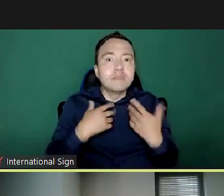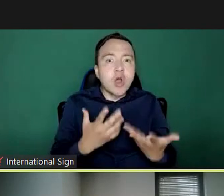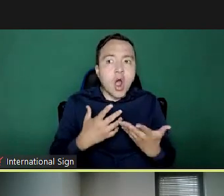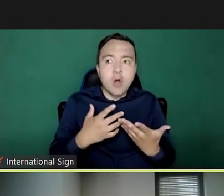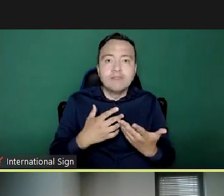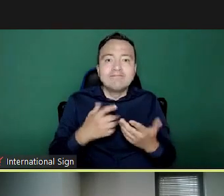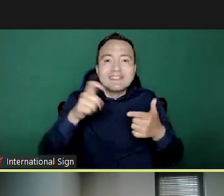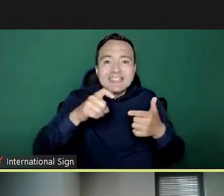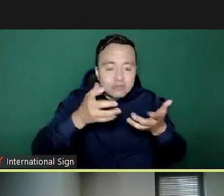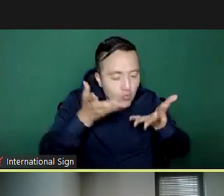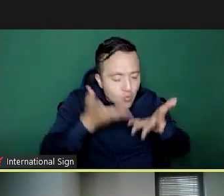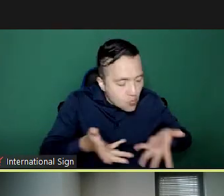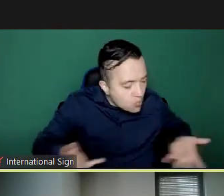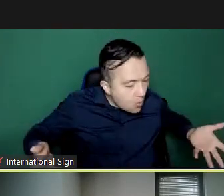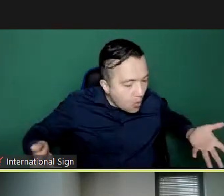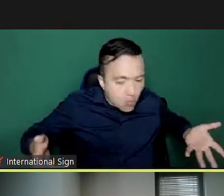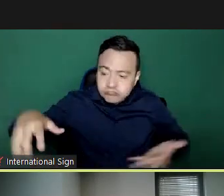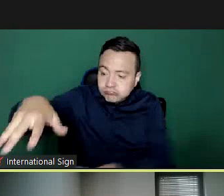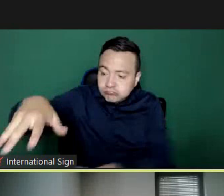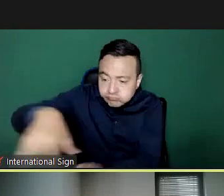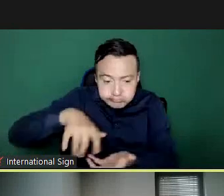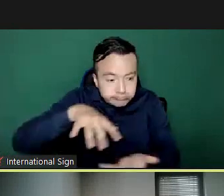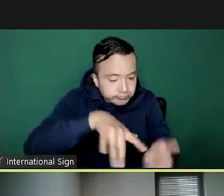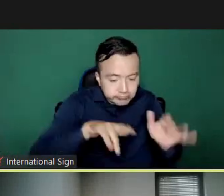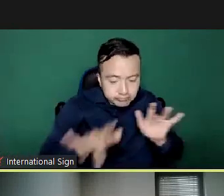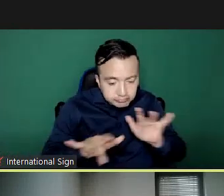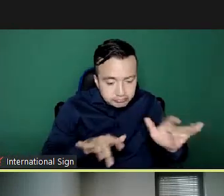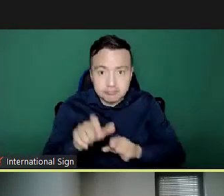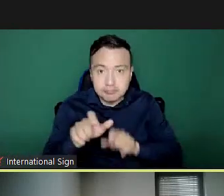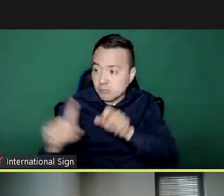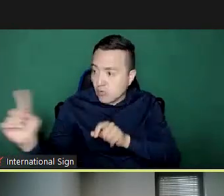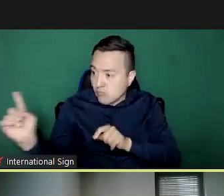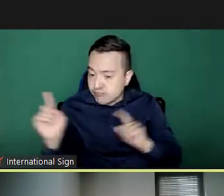recursos necesarios para mejorar la atención médica.